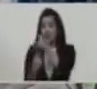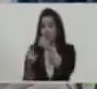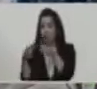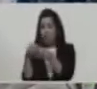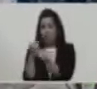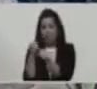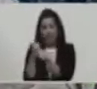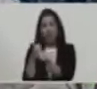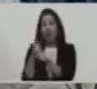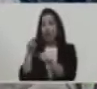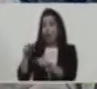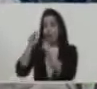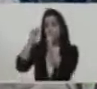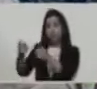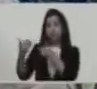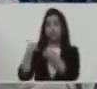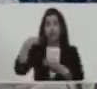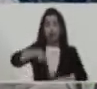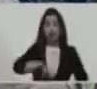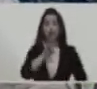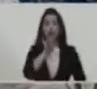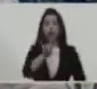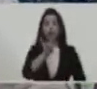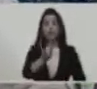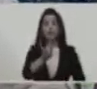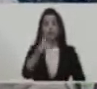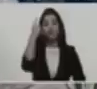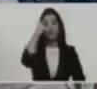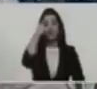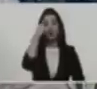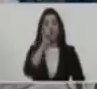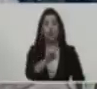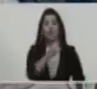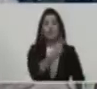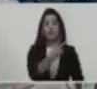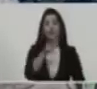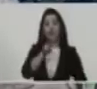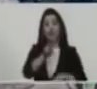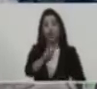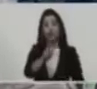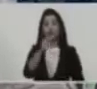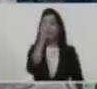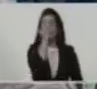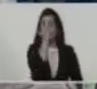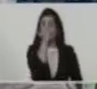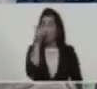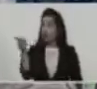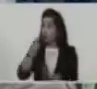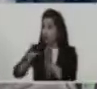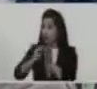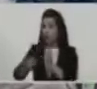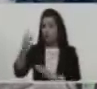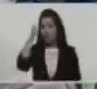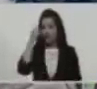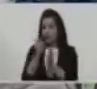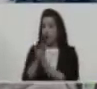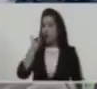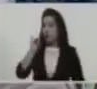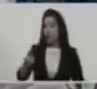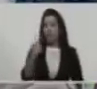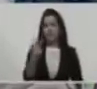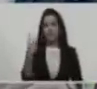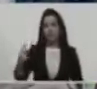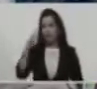que les estoy dando hoy, lunes 22 de febrero, anoten la fecha, lunes 22 de febrero del